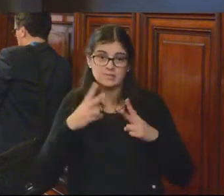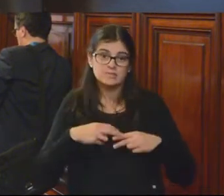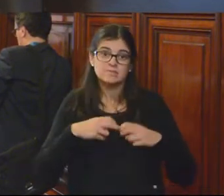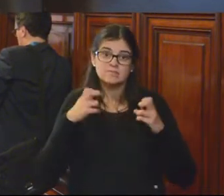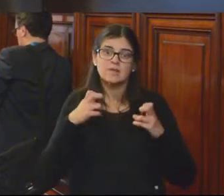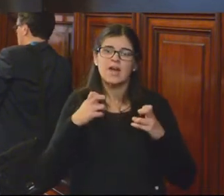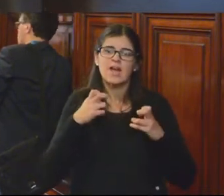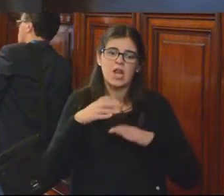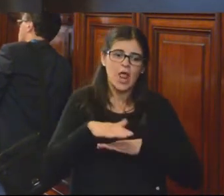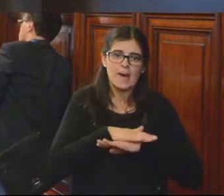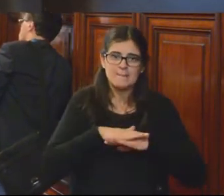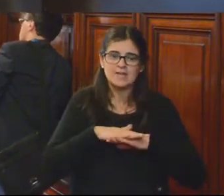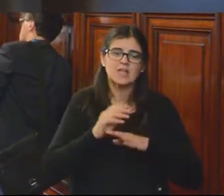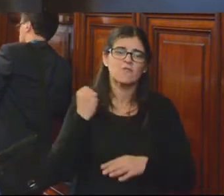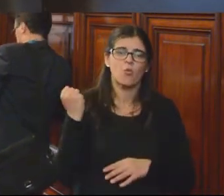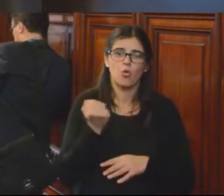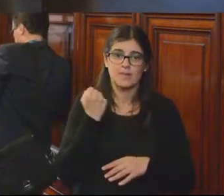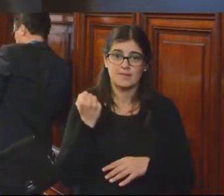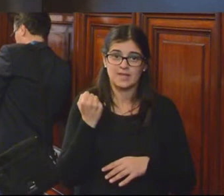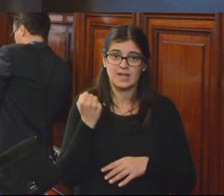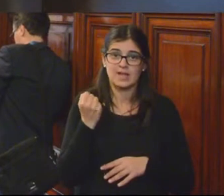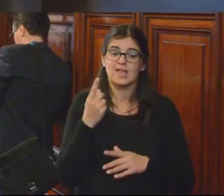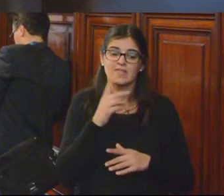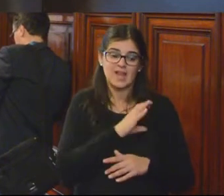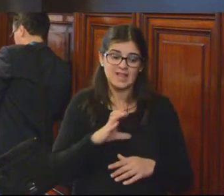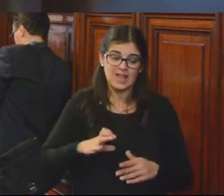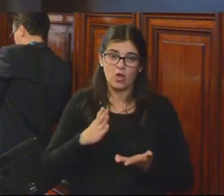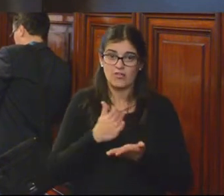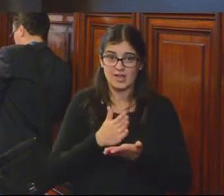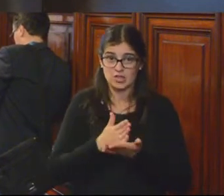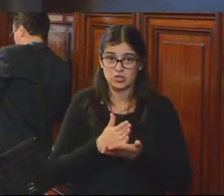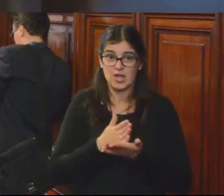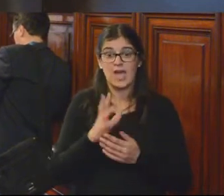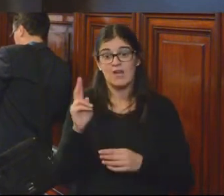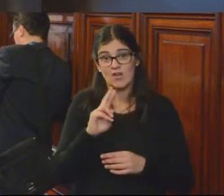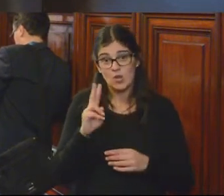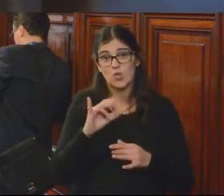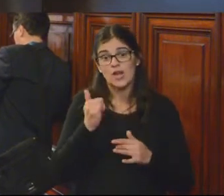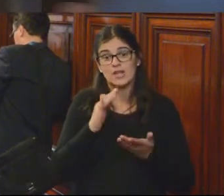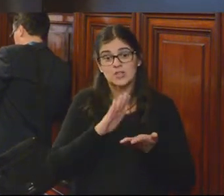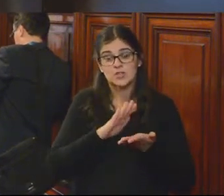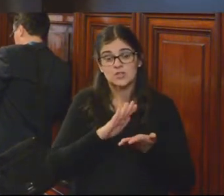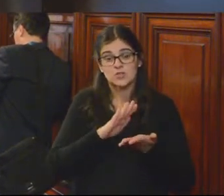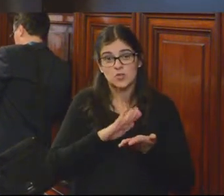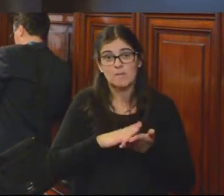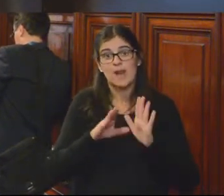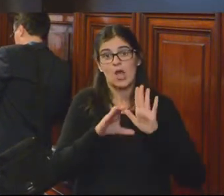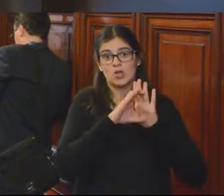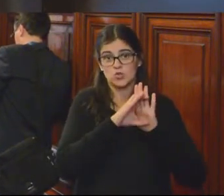las bases fundamentales del Estado de Derecho en Venezuela, que es el respeto de la